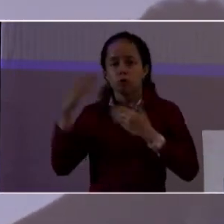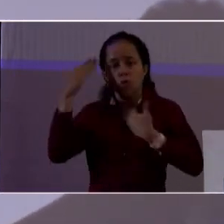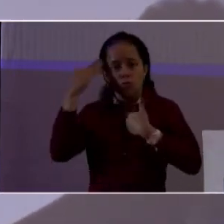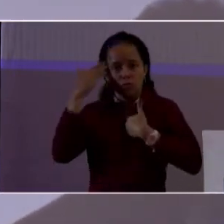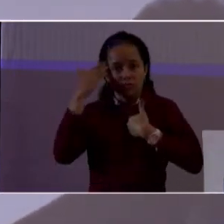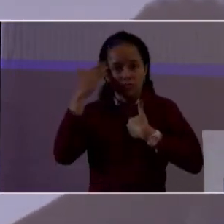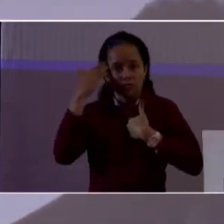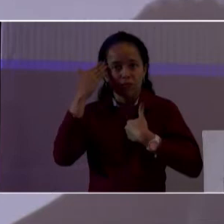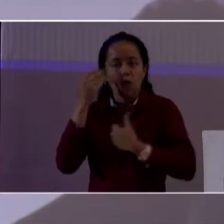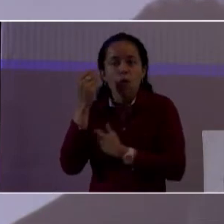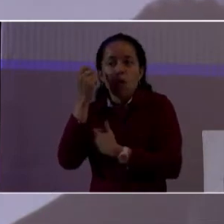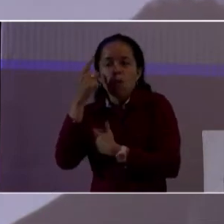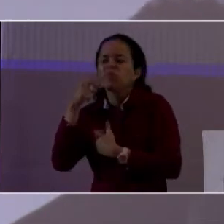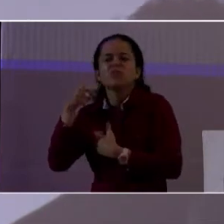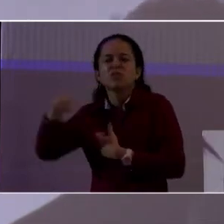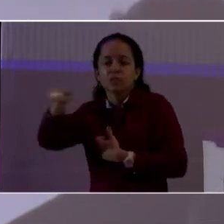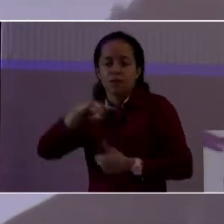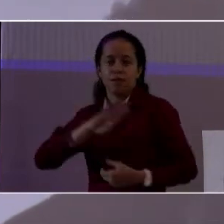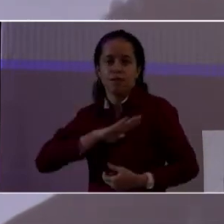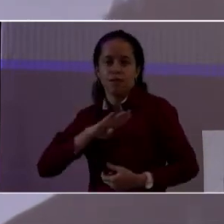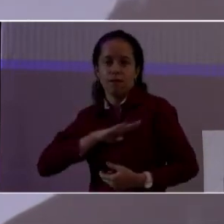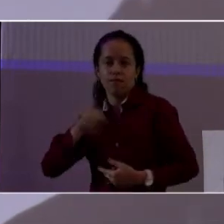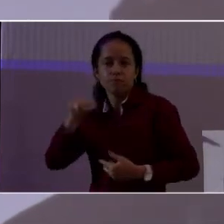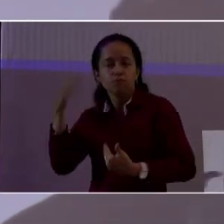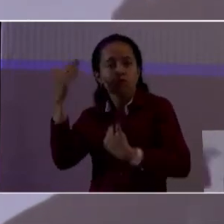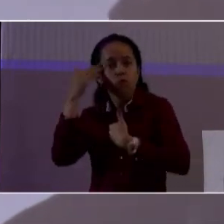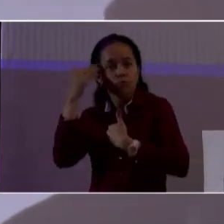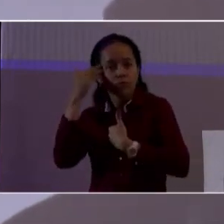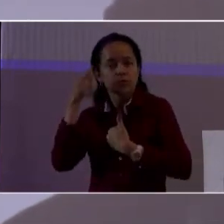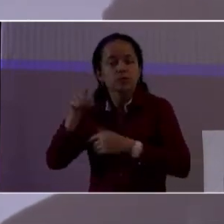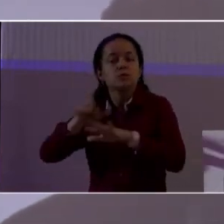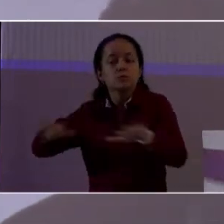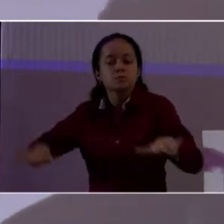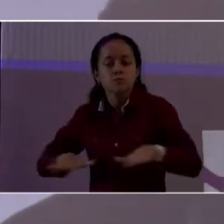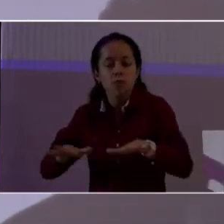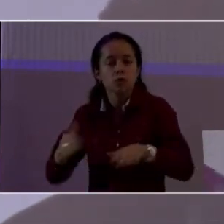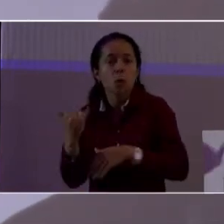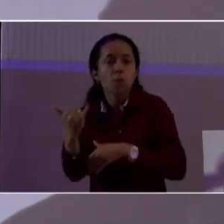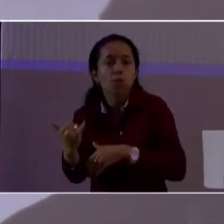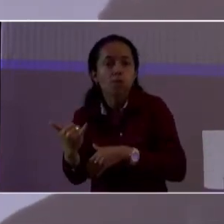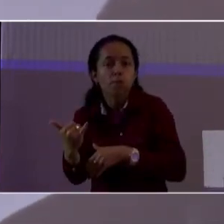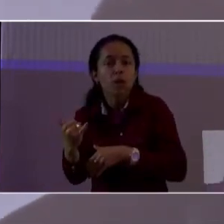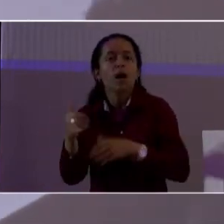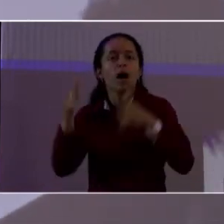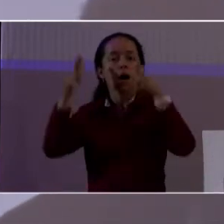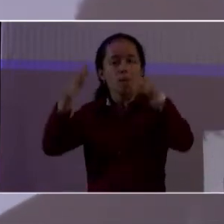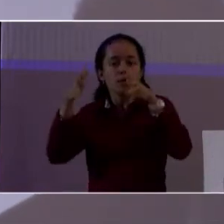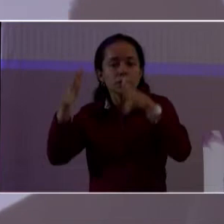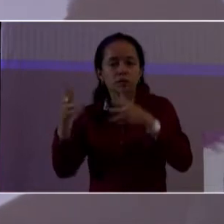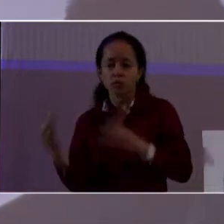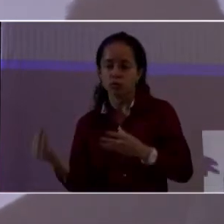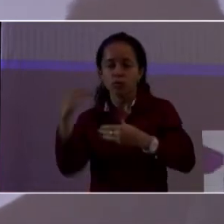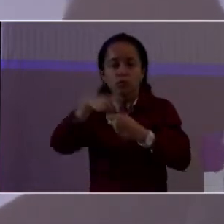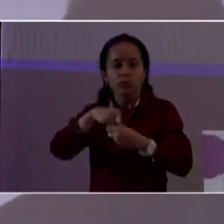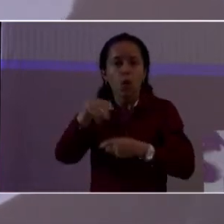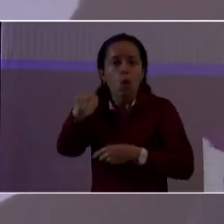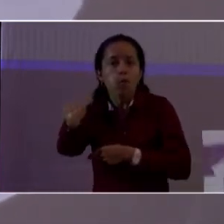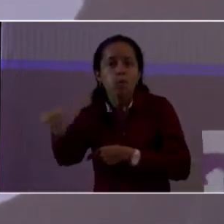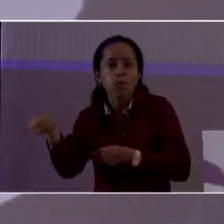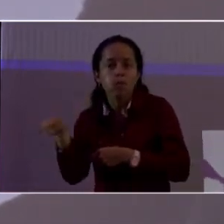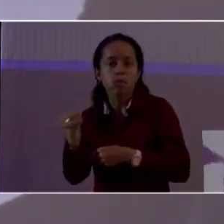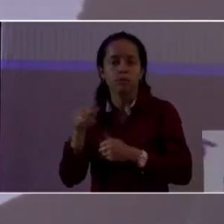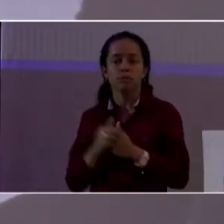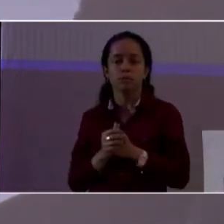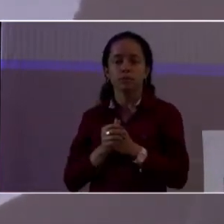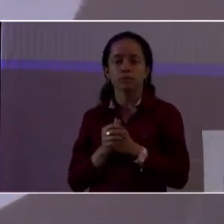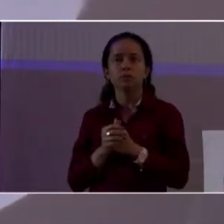comprensión de los mandatarios locales donde hay espacios territoriales de capacitación y reincorporación. Figura que